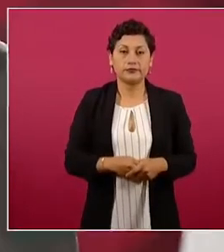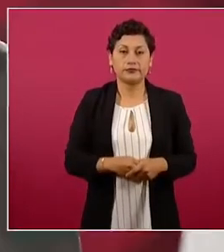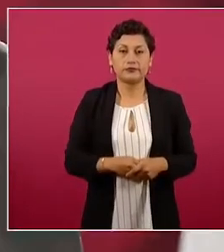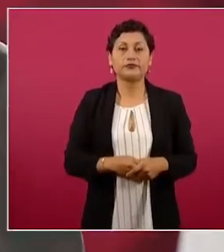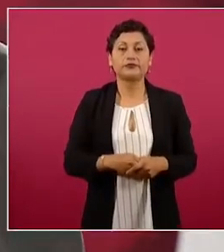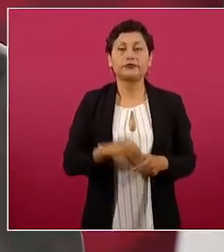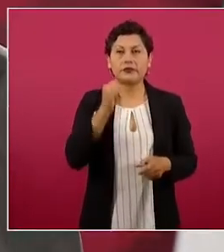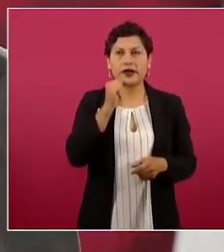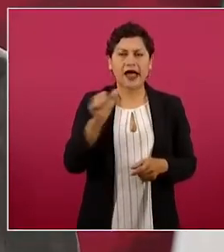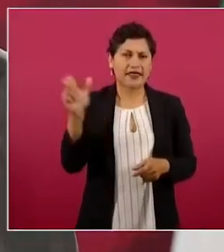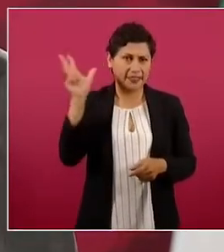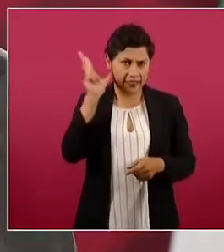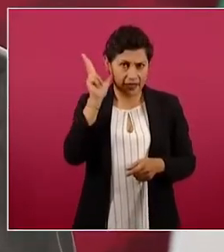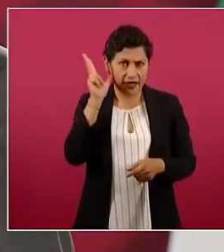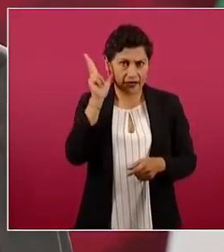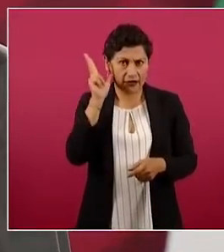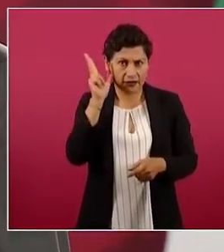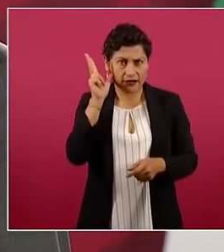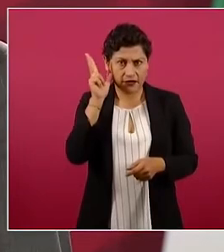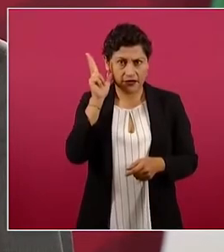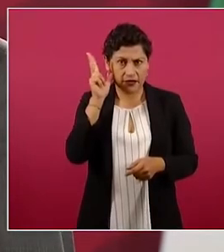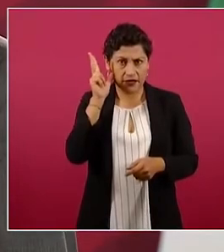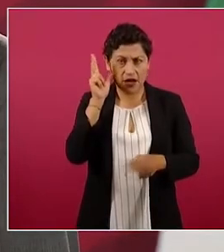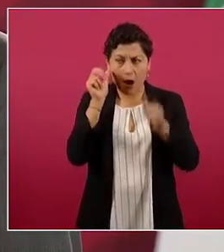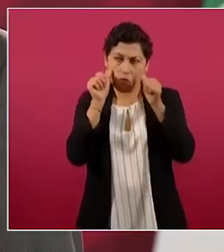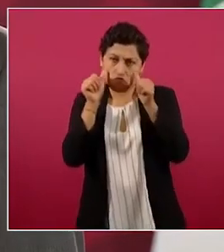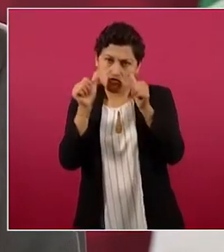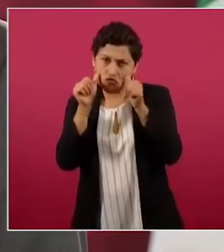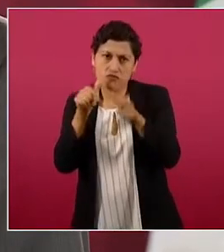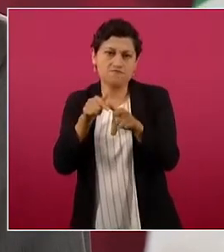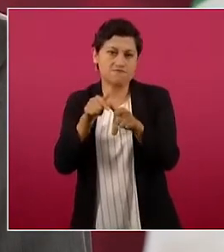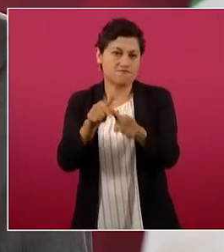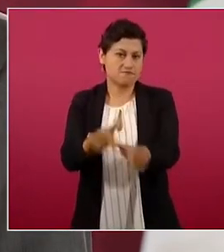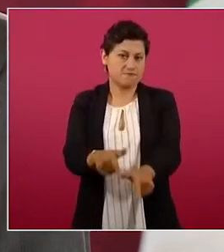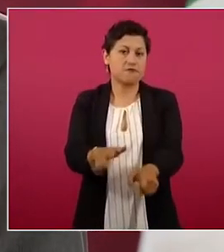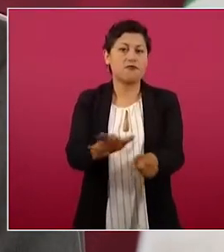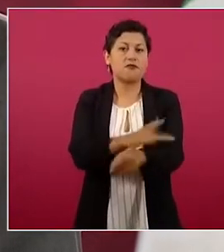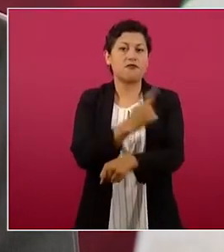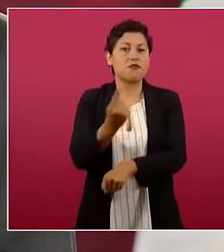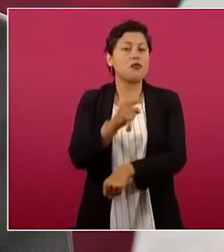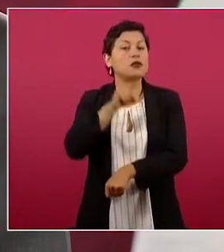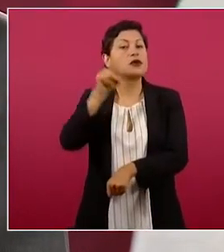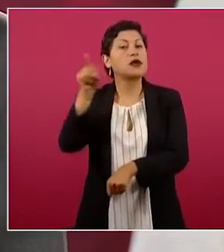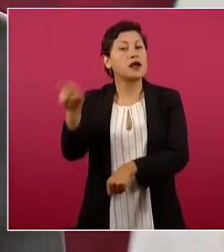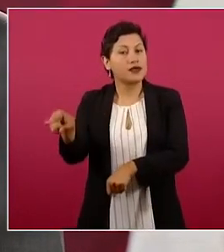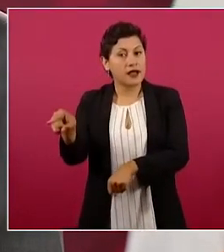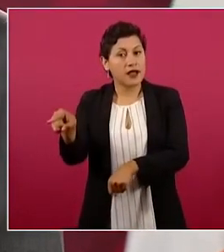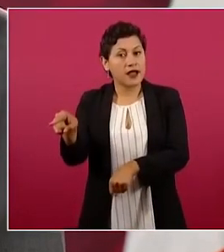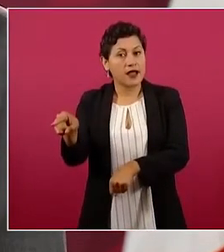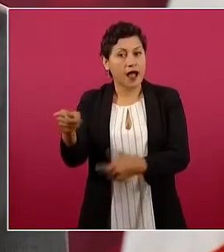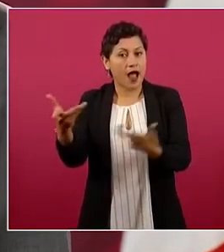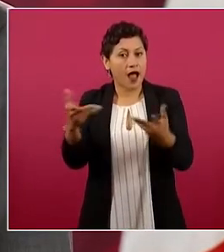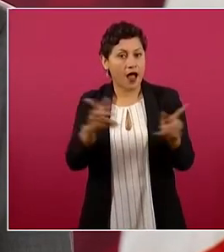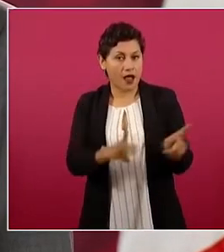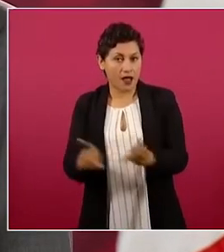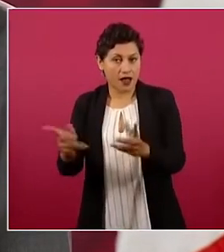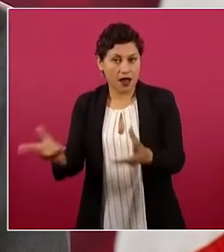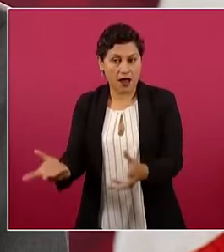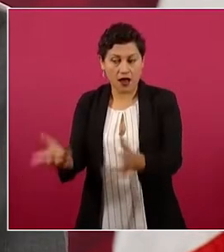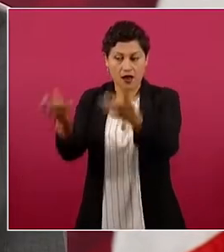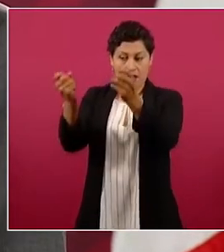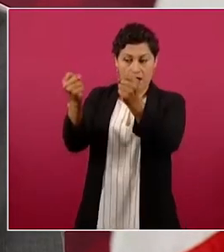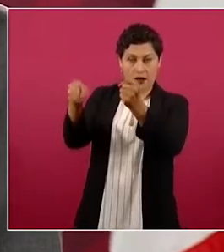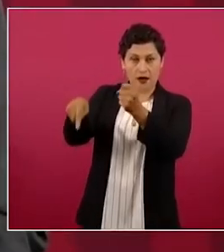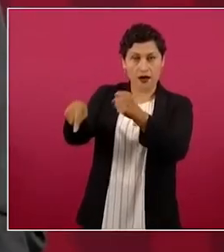antier estamos pendientes, porque se llevó a cabo un rescate de una